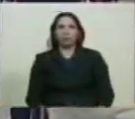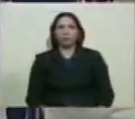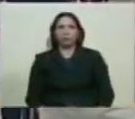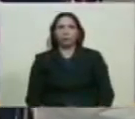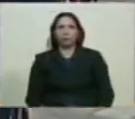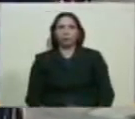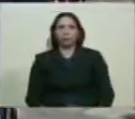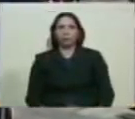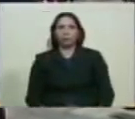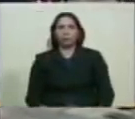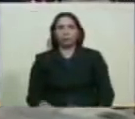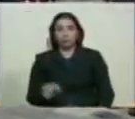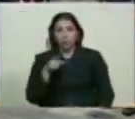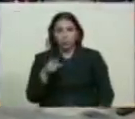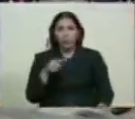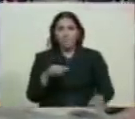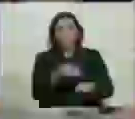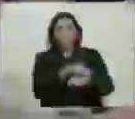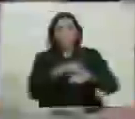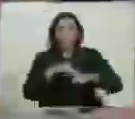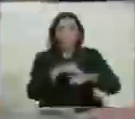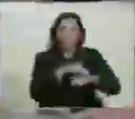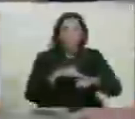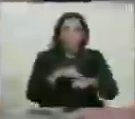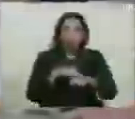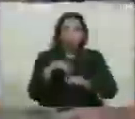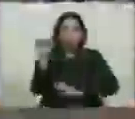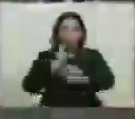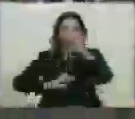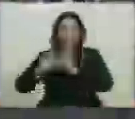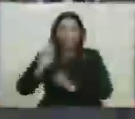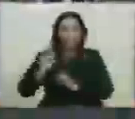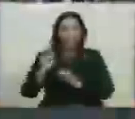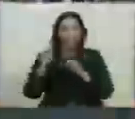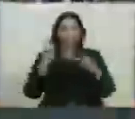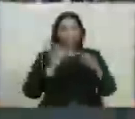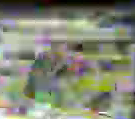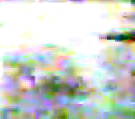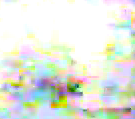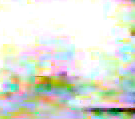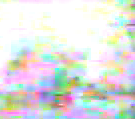General Padrino, almirante Ceballos,